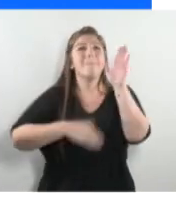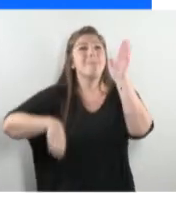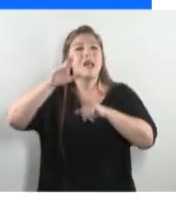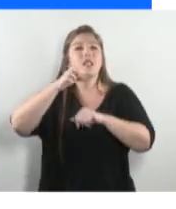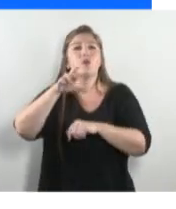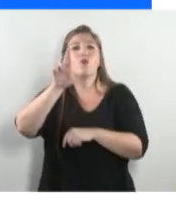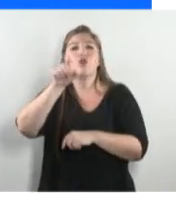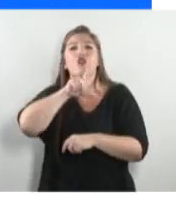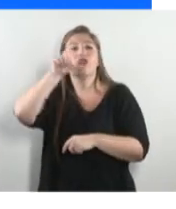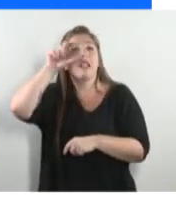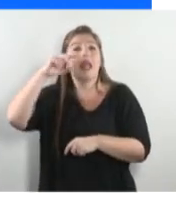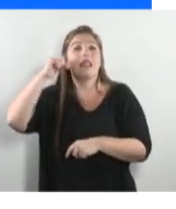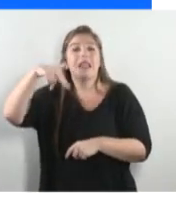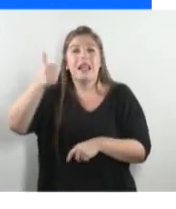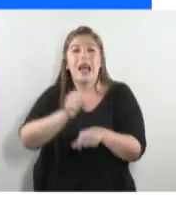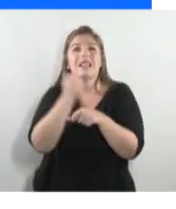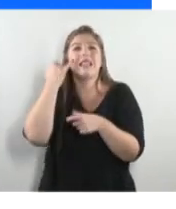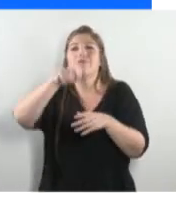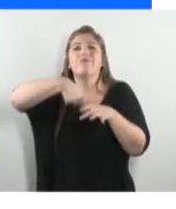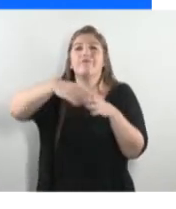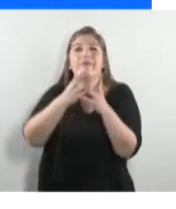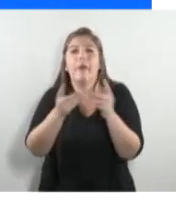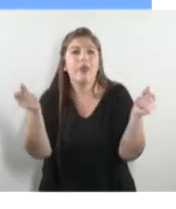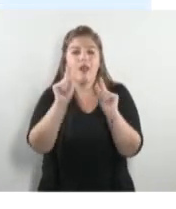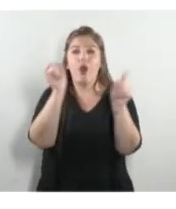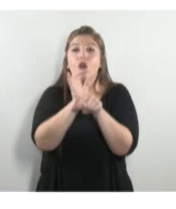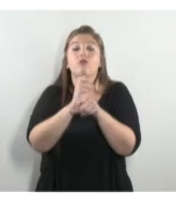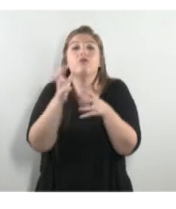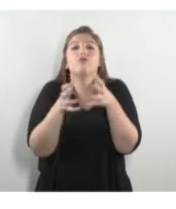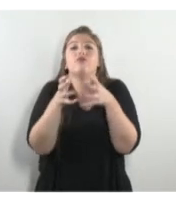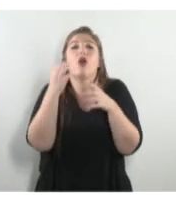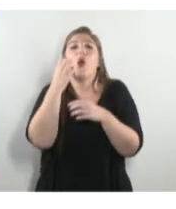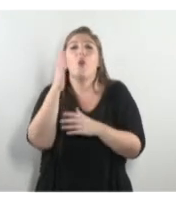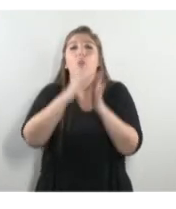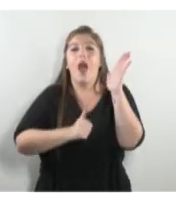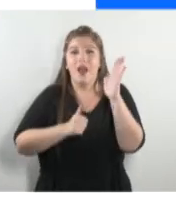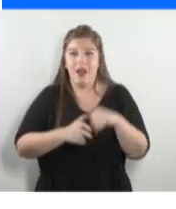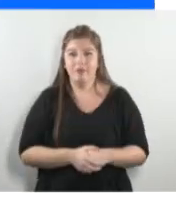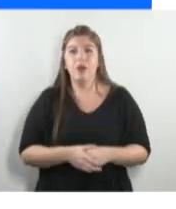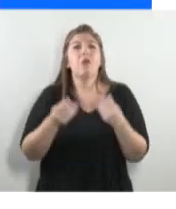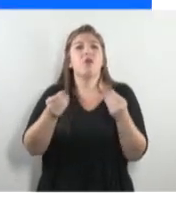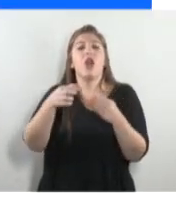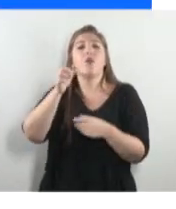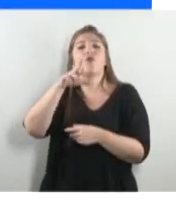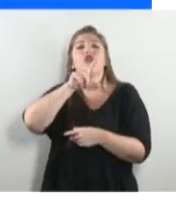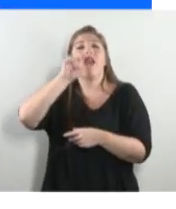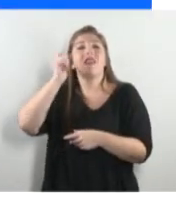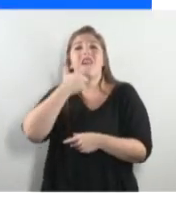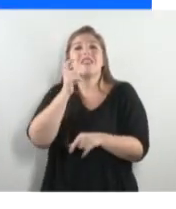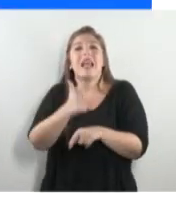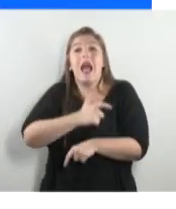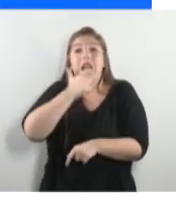está poniendo insoluble, se coagula y se pone blanca. Porque cuando las proteínas se calientan, se